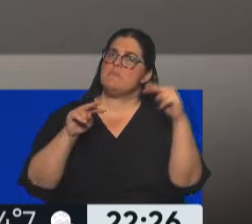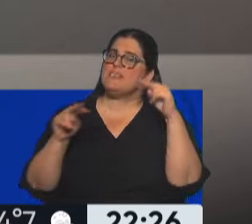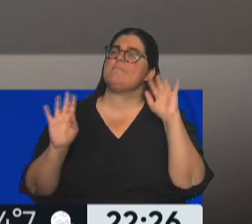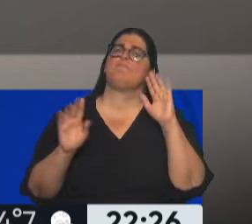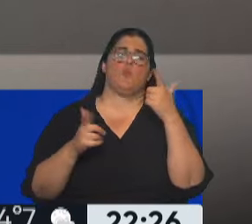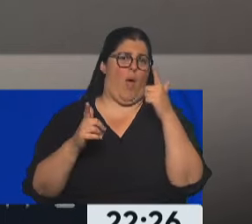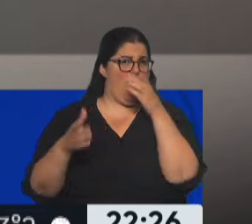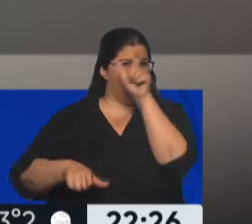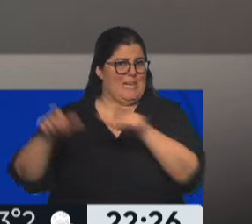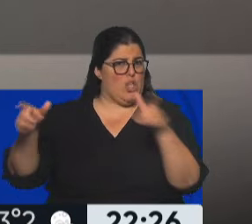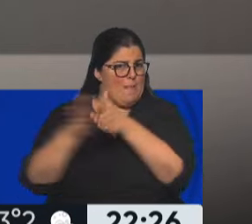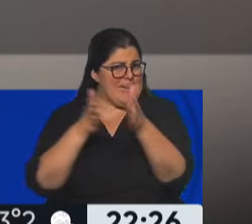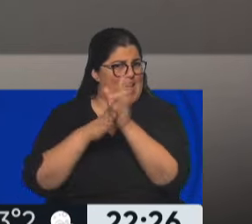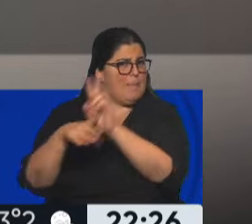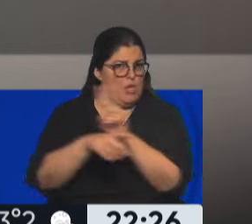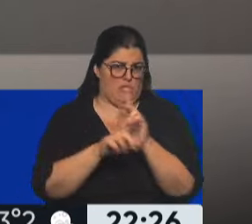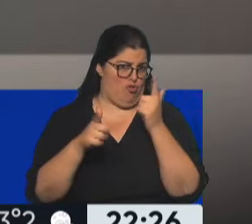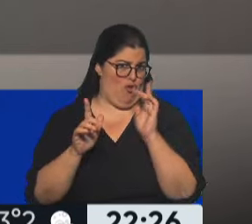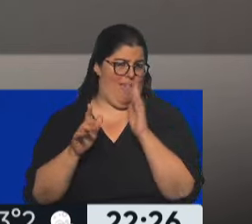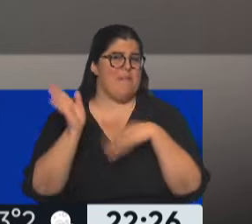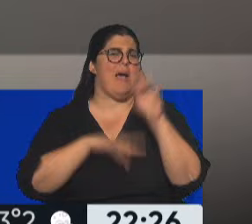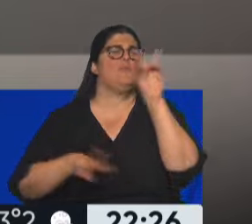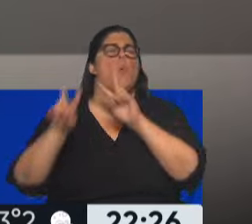people, but rather the protection and securitization of